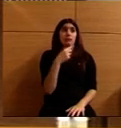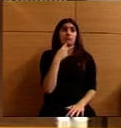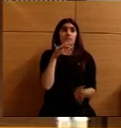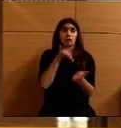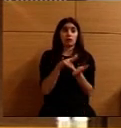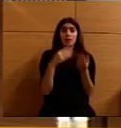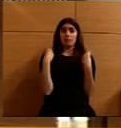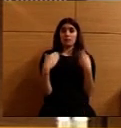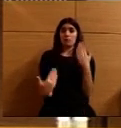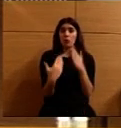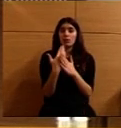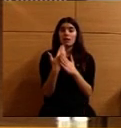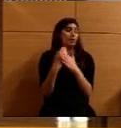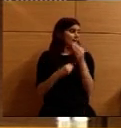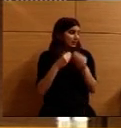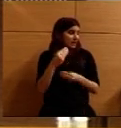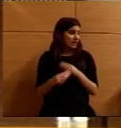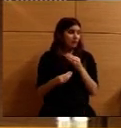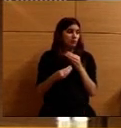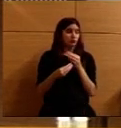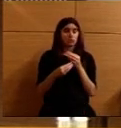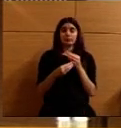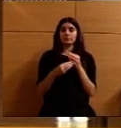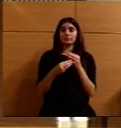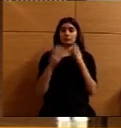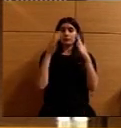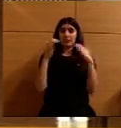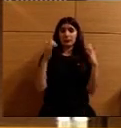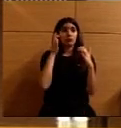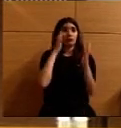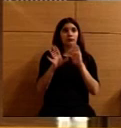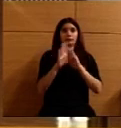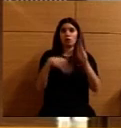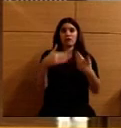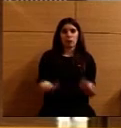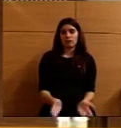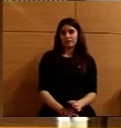día de la realización del pleno y se siguió hacia adelante.